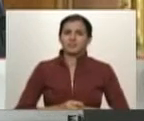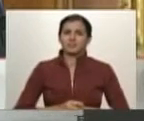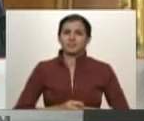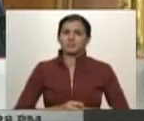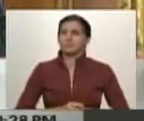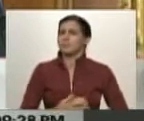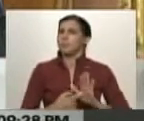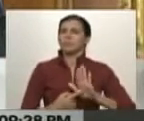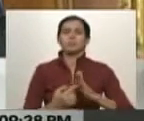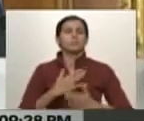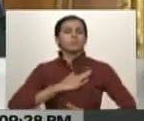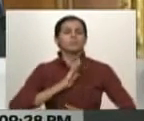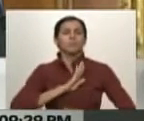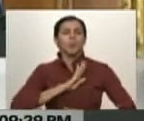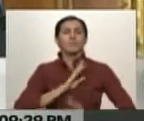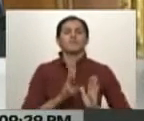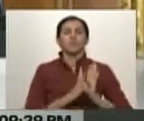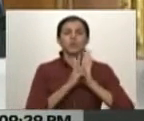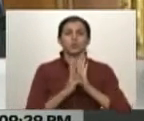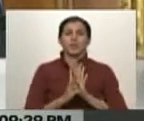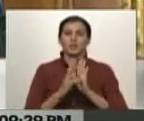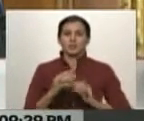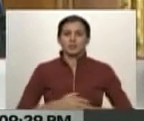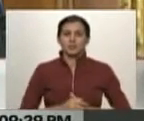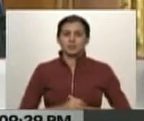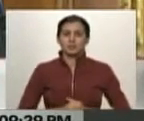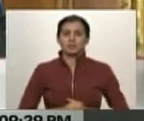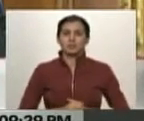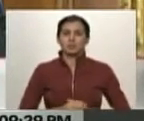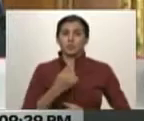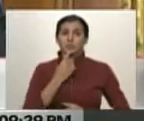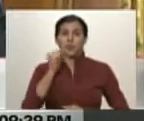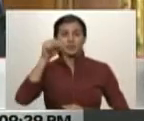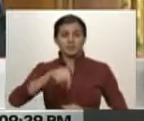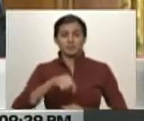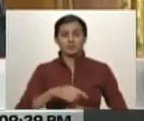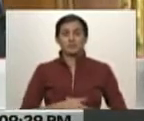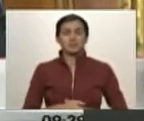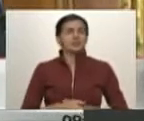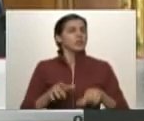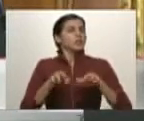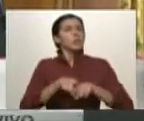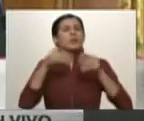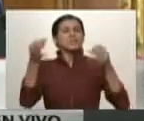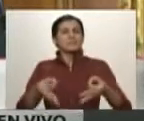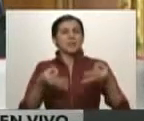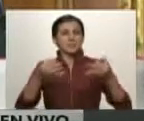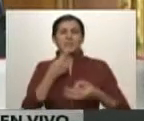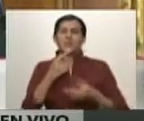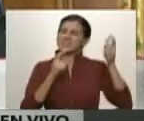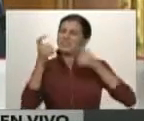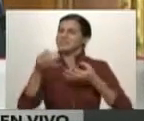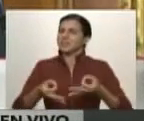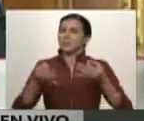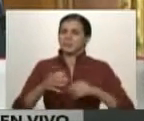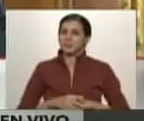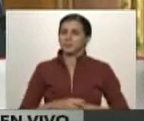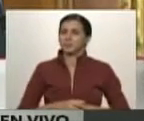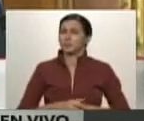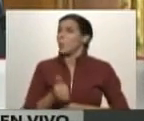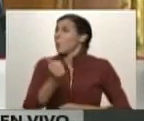voluntad nacional y yo lo digo aquí como siempre nos dijo nuestro comandante desde todos los